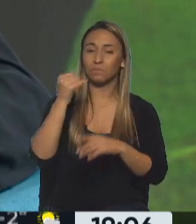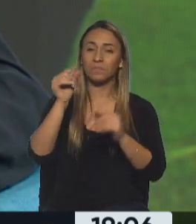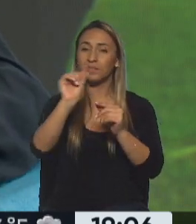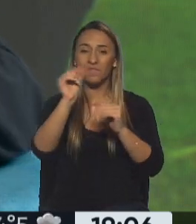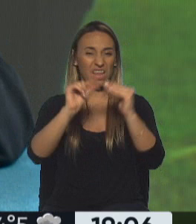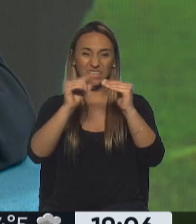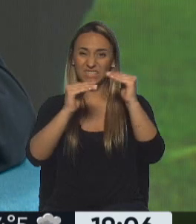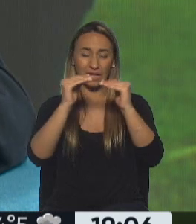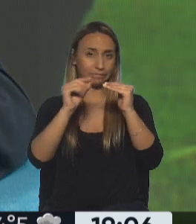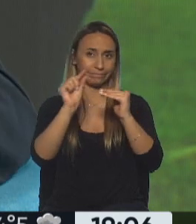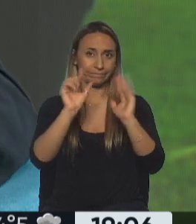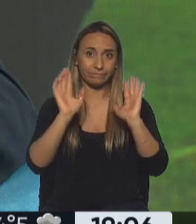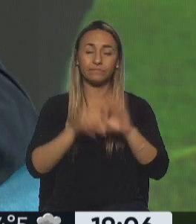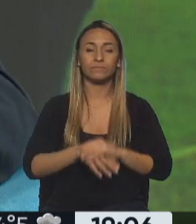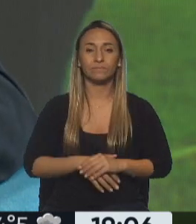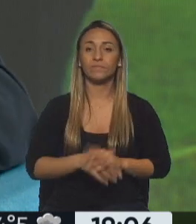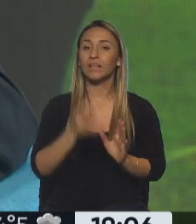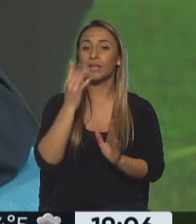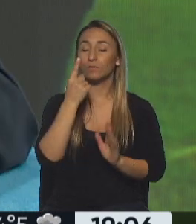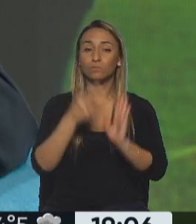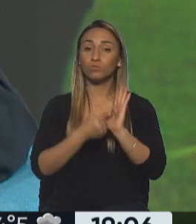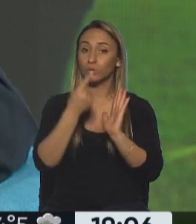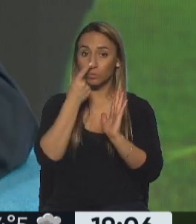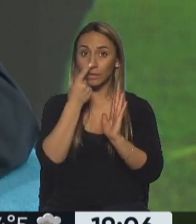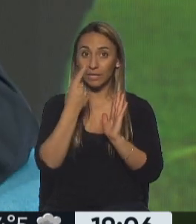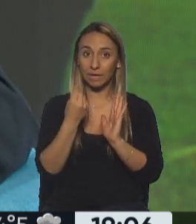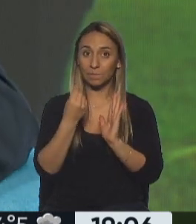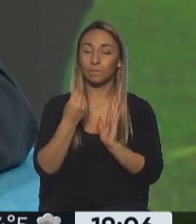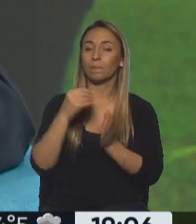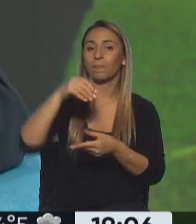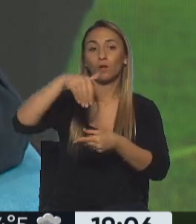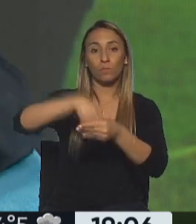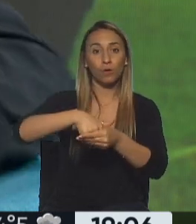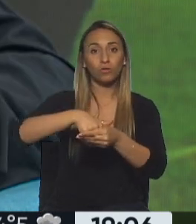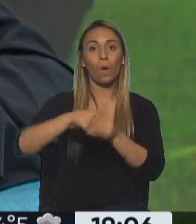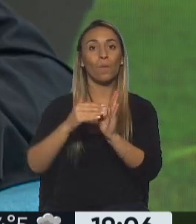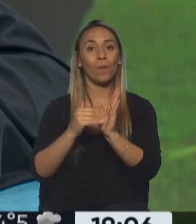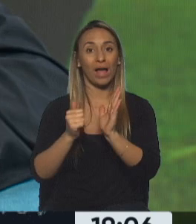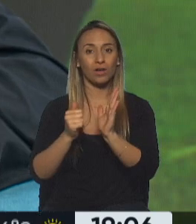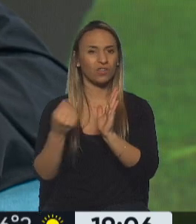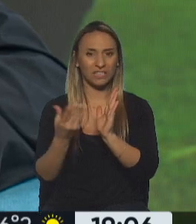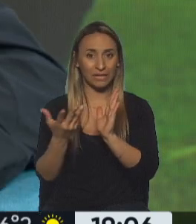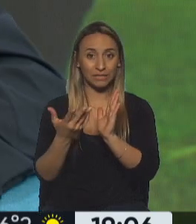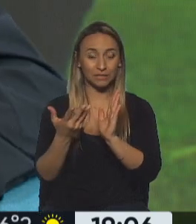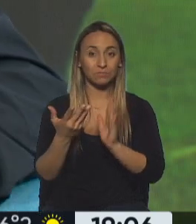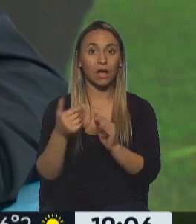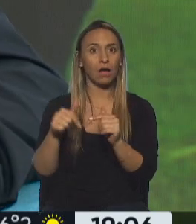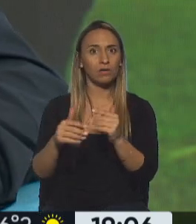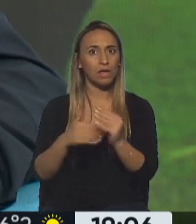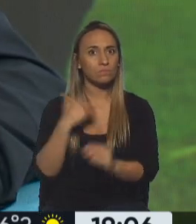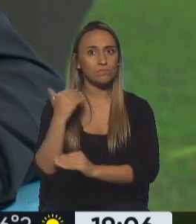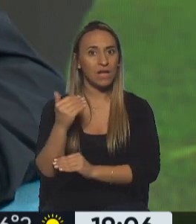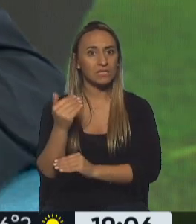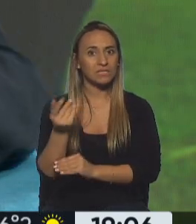poca ventaja. Y un dato muy interesante es que si uno se detiene a ver el voto en blanco estadual es mucho mayor que